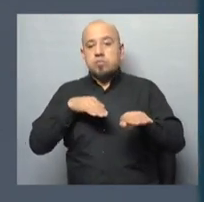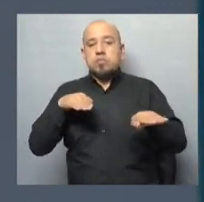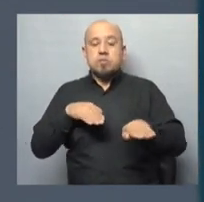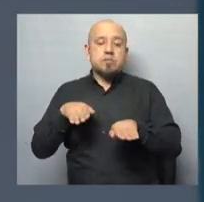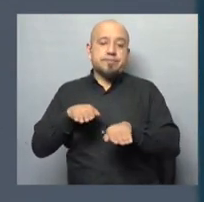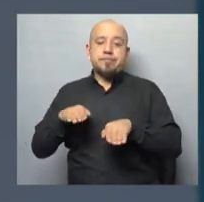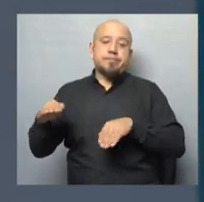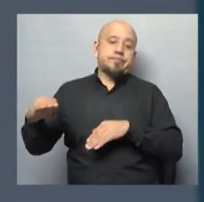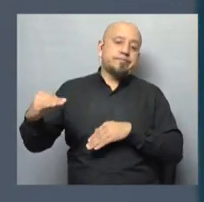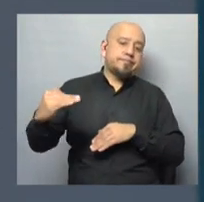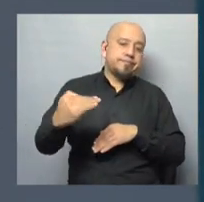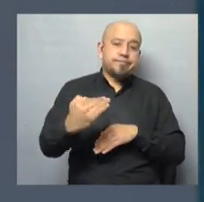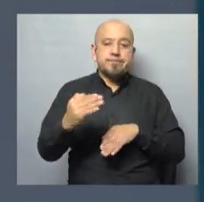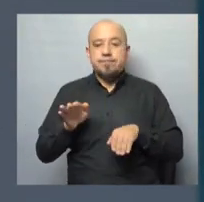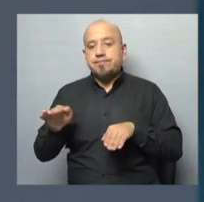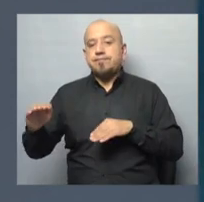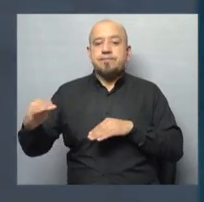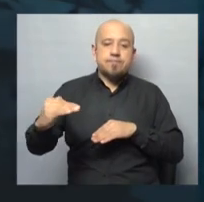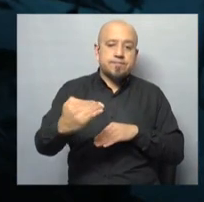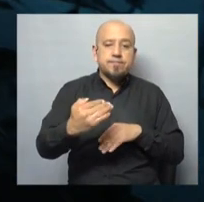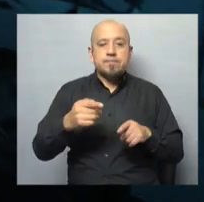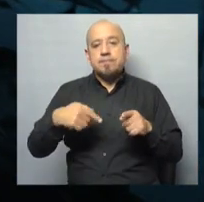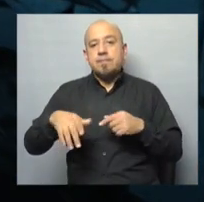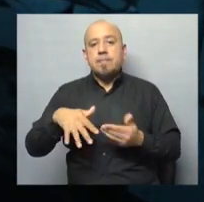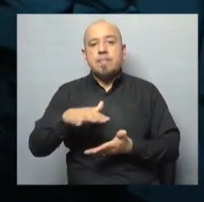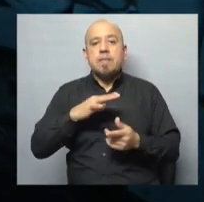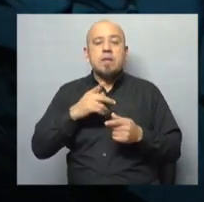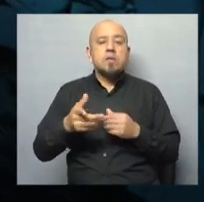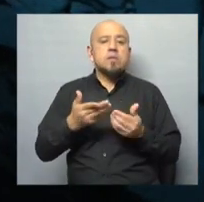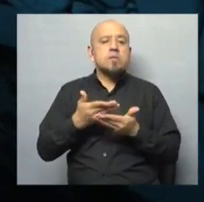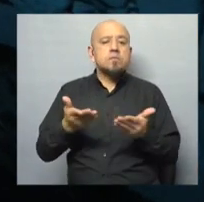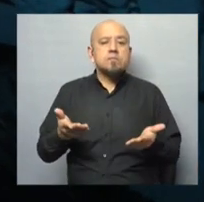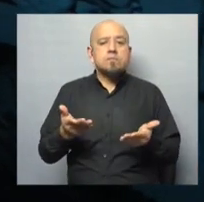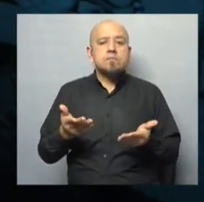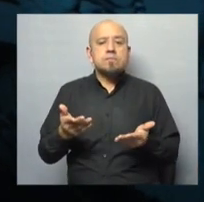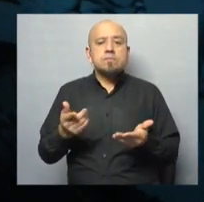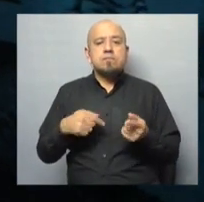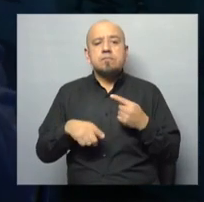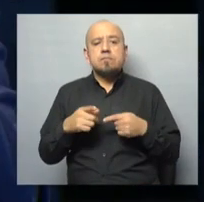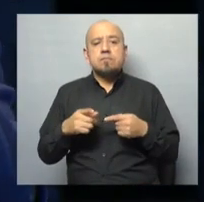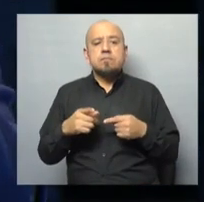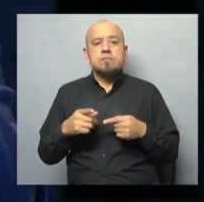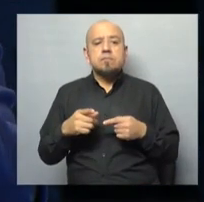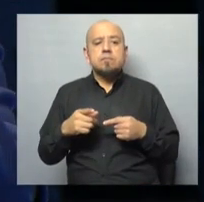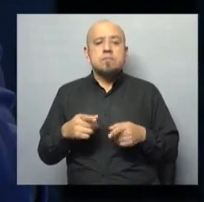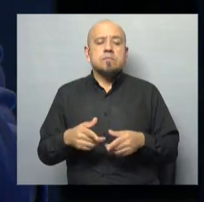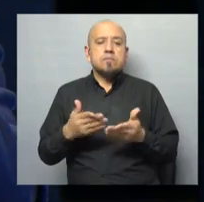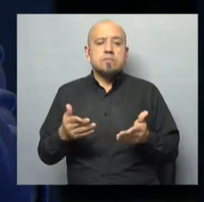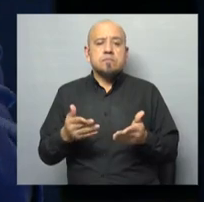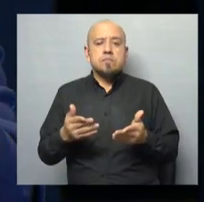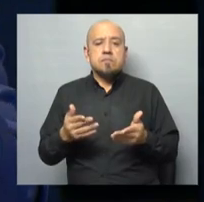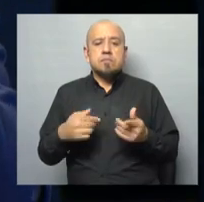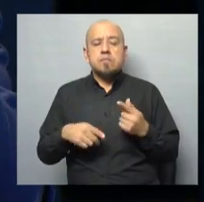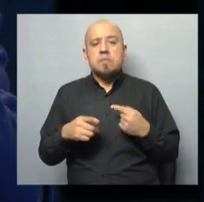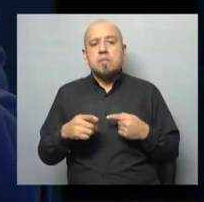plaza y dar la vuelta y dar la vuelta y cómo te sentís en ese mundo de repente tan que no tiene silencio porque tiene